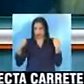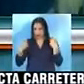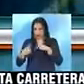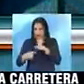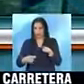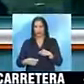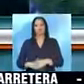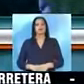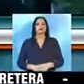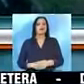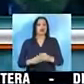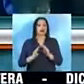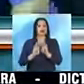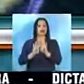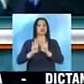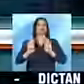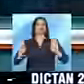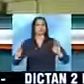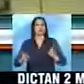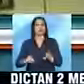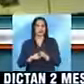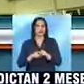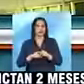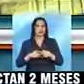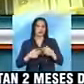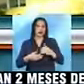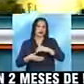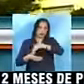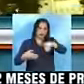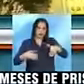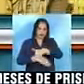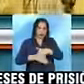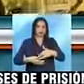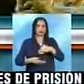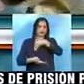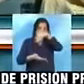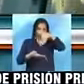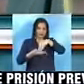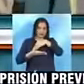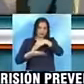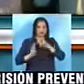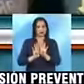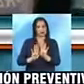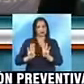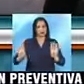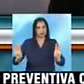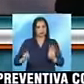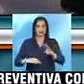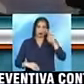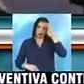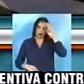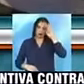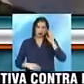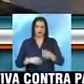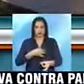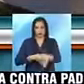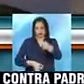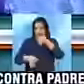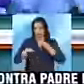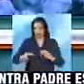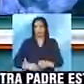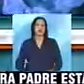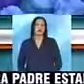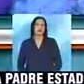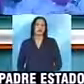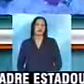del jurado han hecho toda una barrera y en la berma central también. Más temprano pues hicieron este relevo porque había pasado